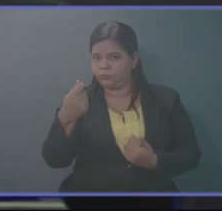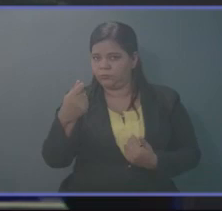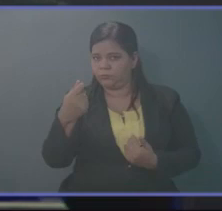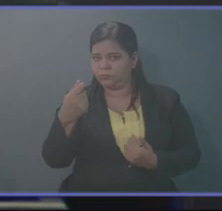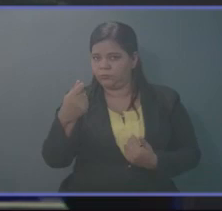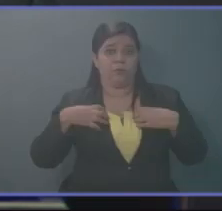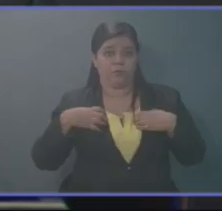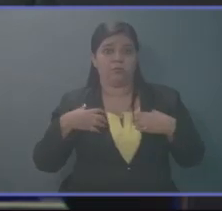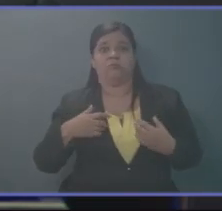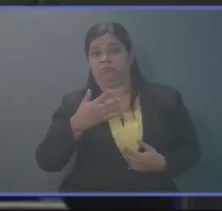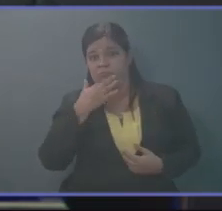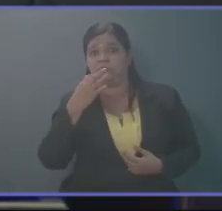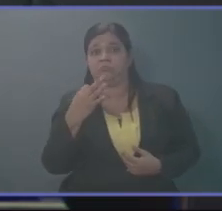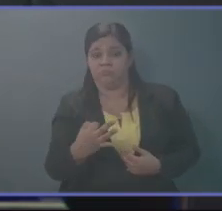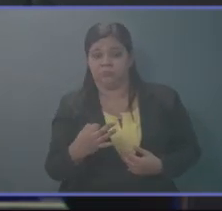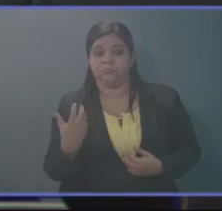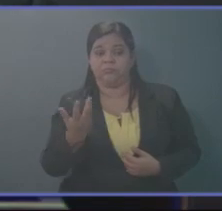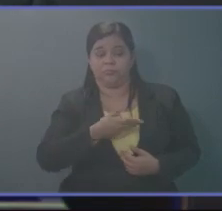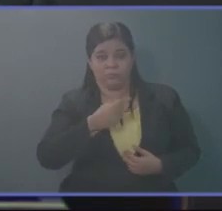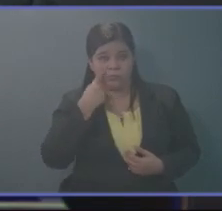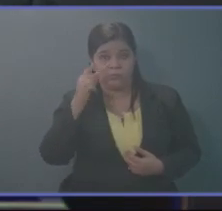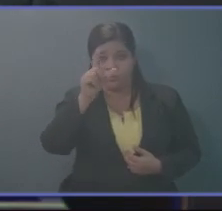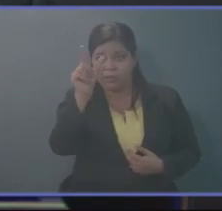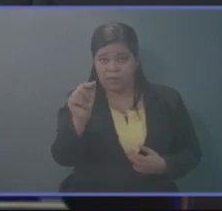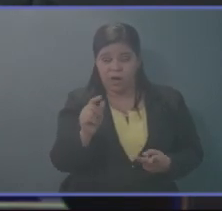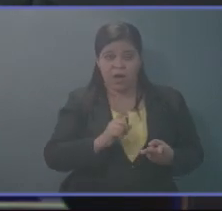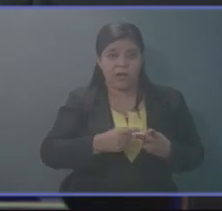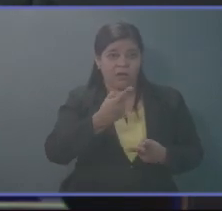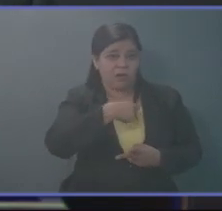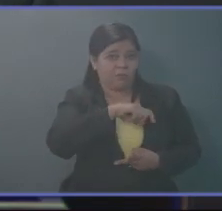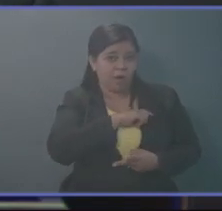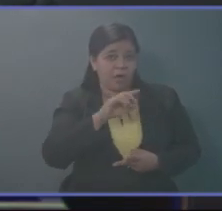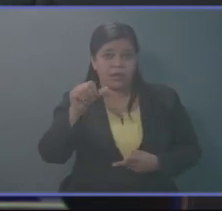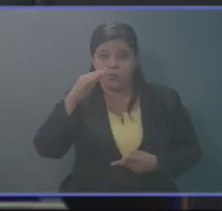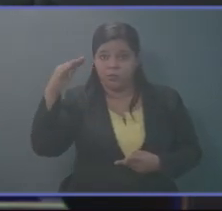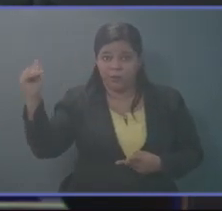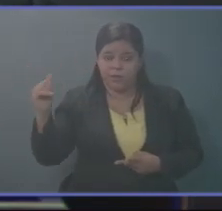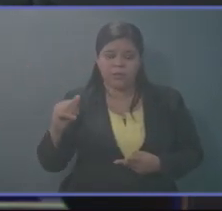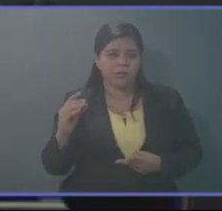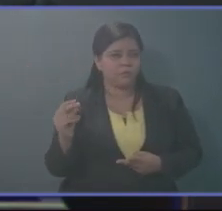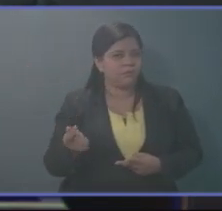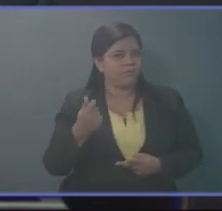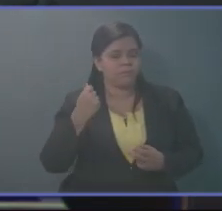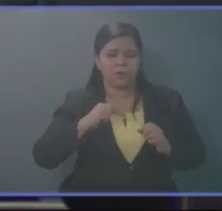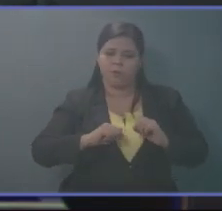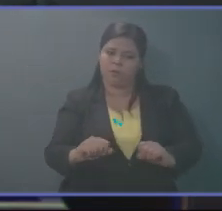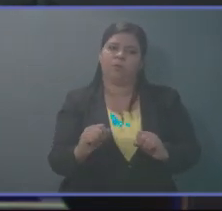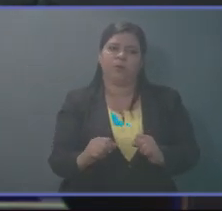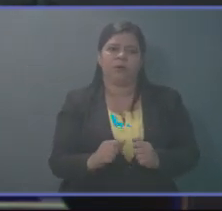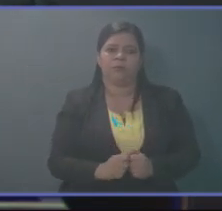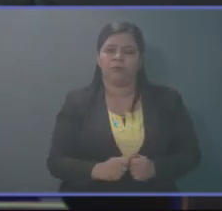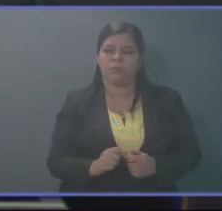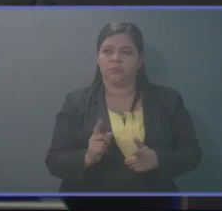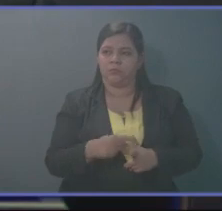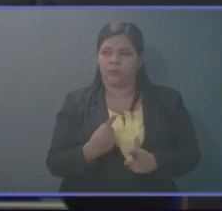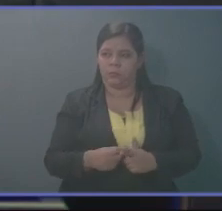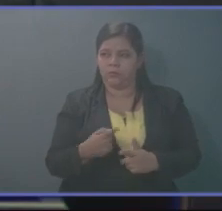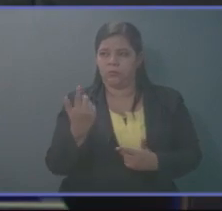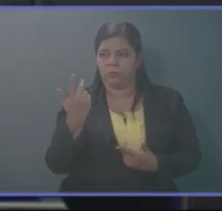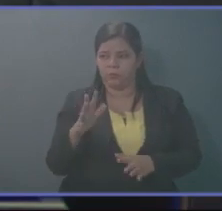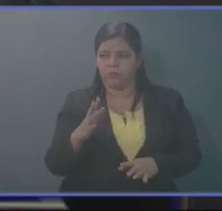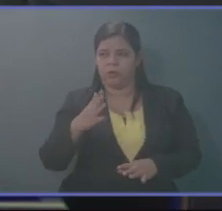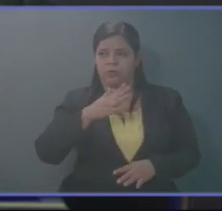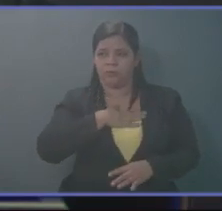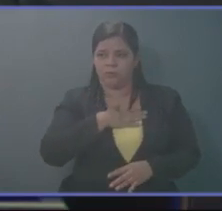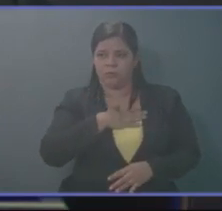porque realmente, como podemos ver en Italia, en España y en otros lugares, son los que mueren primero. Así que así mis dos piezas de